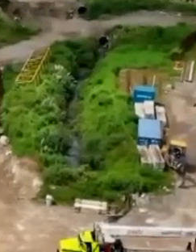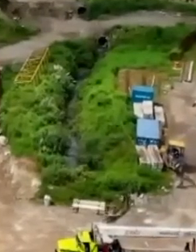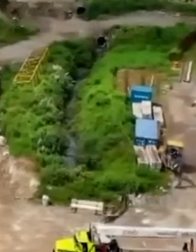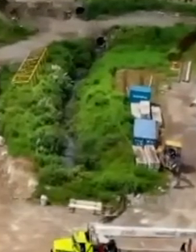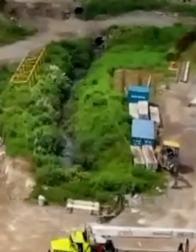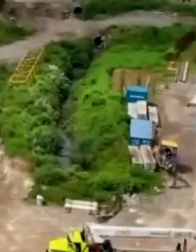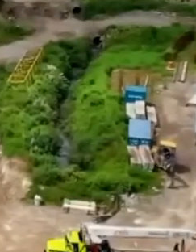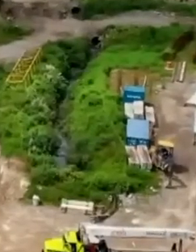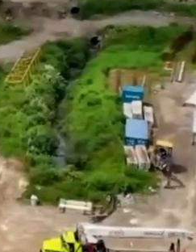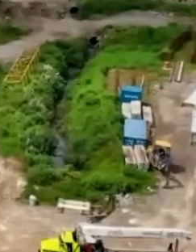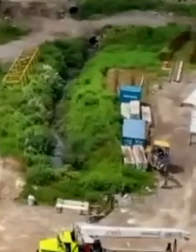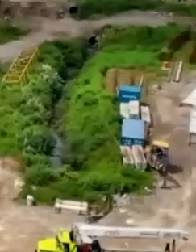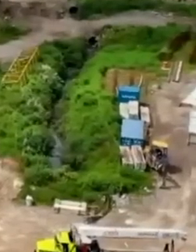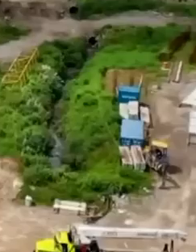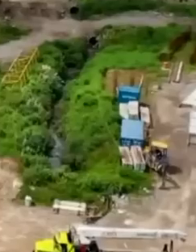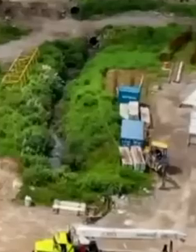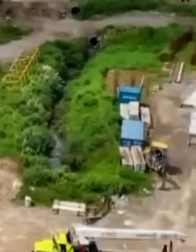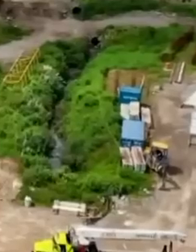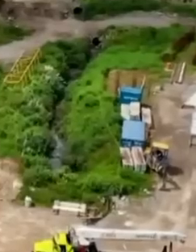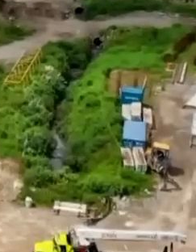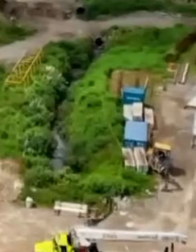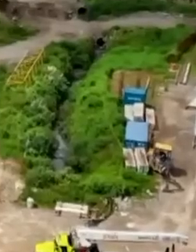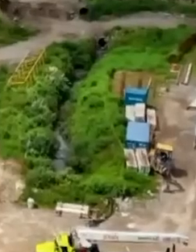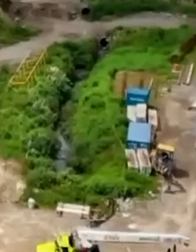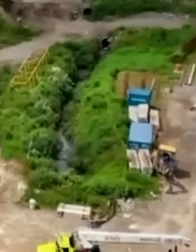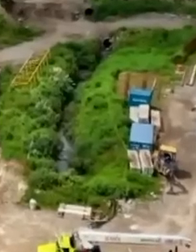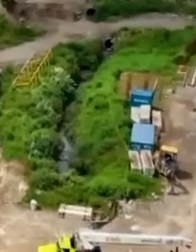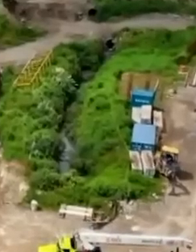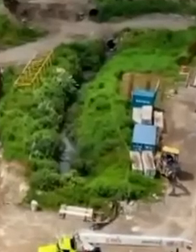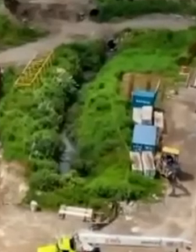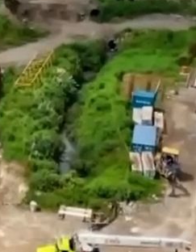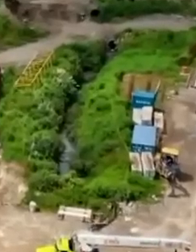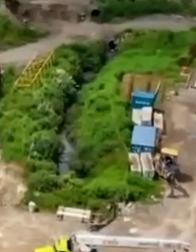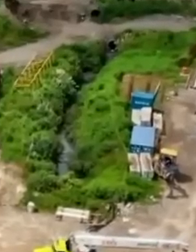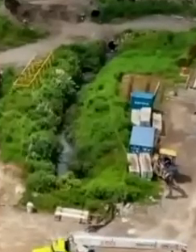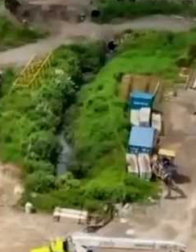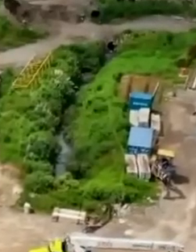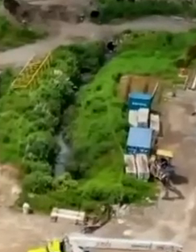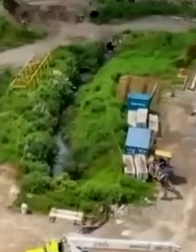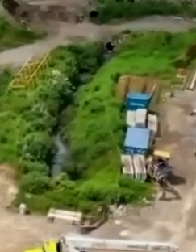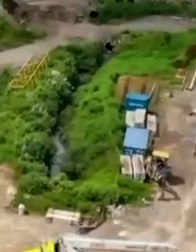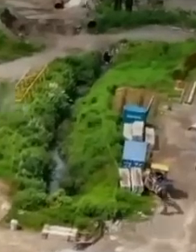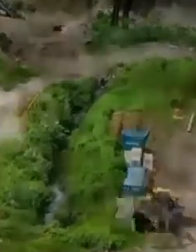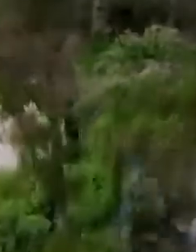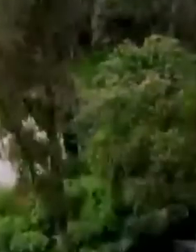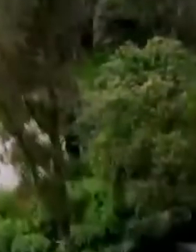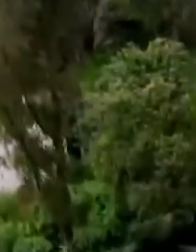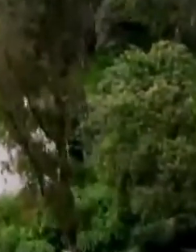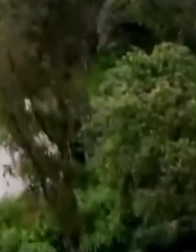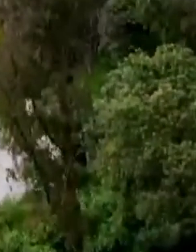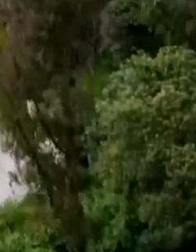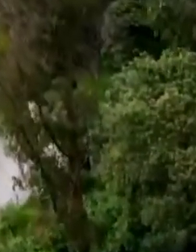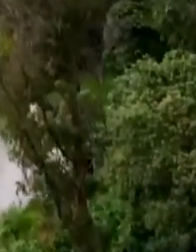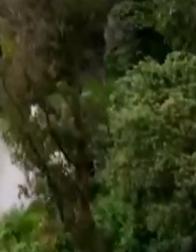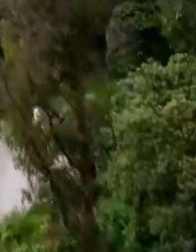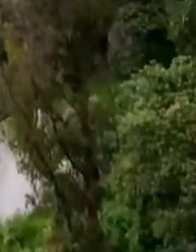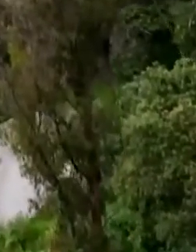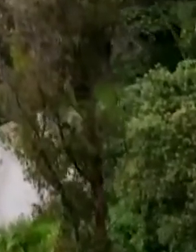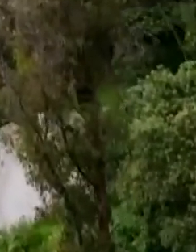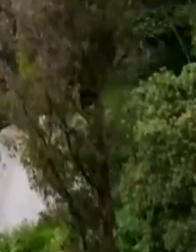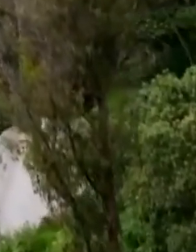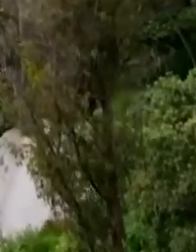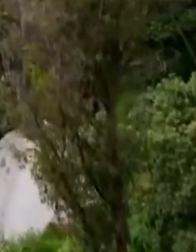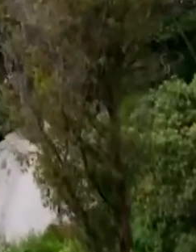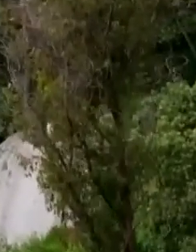apoyos de la estación. Se realizan los trabajos de soldadura para su conexión con las columnas de concreto. Hondonada Zagarpa.